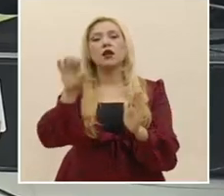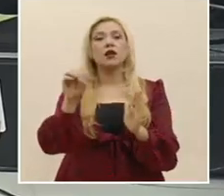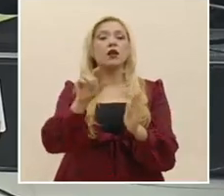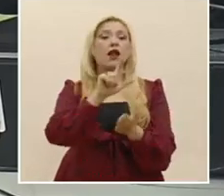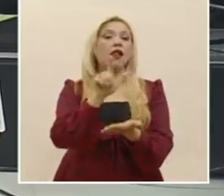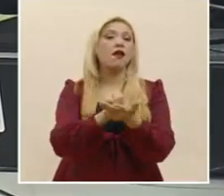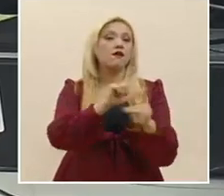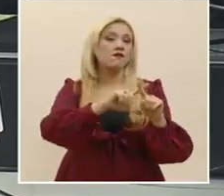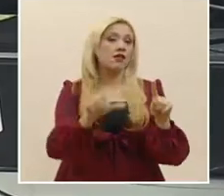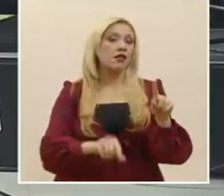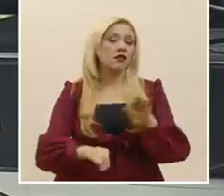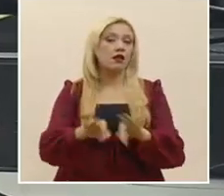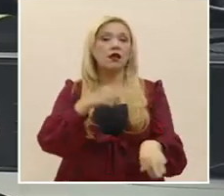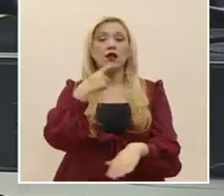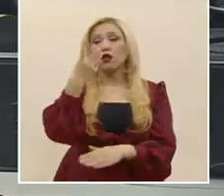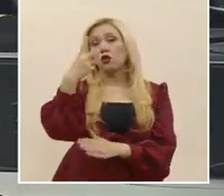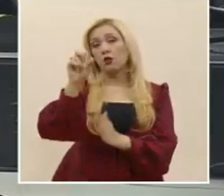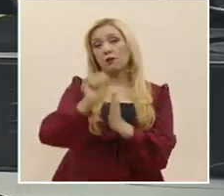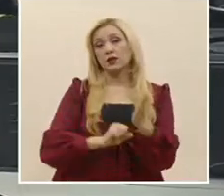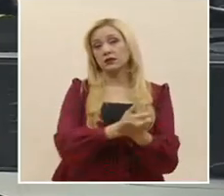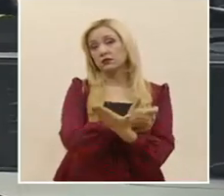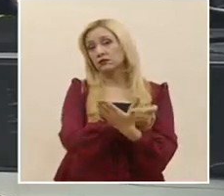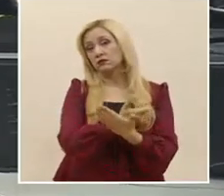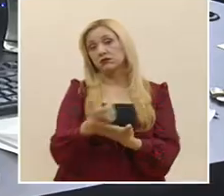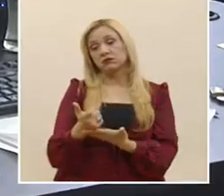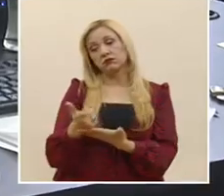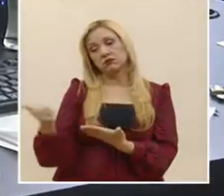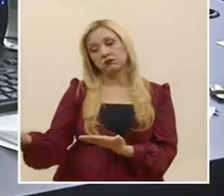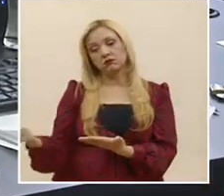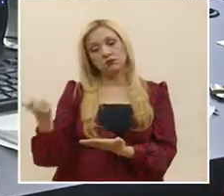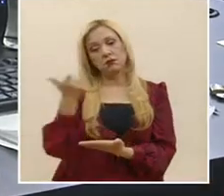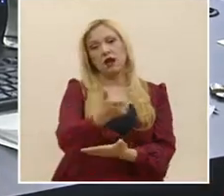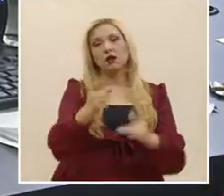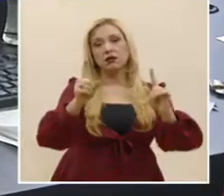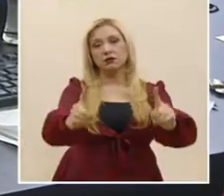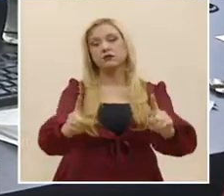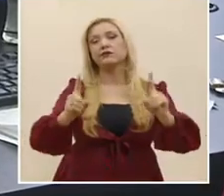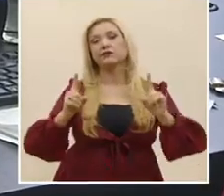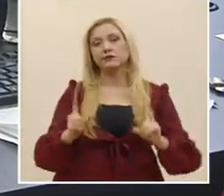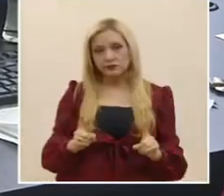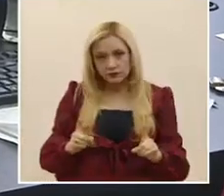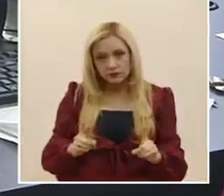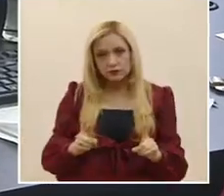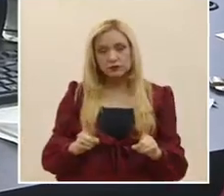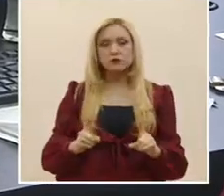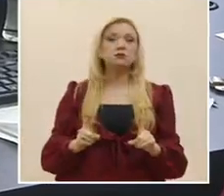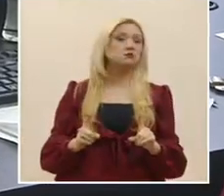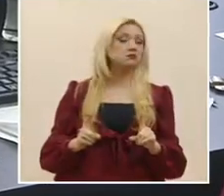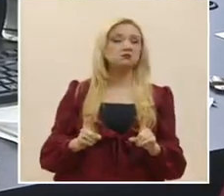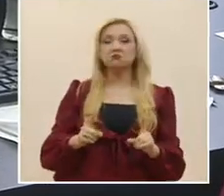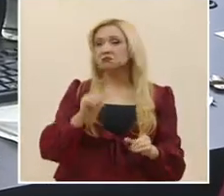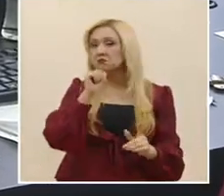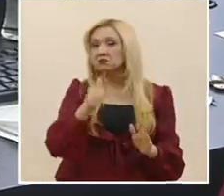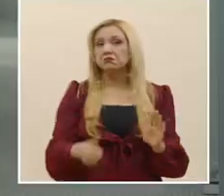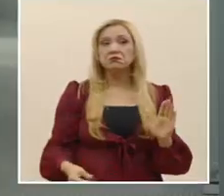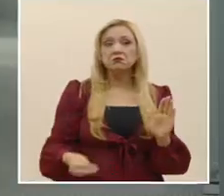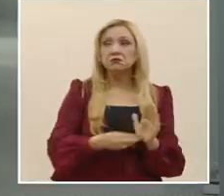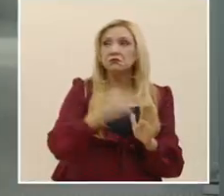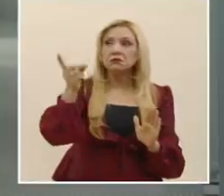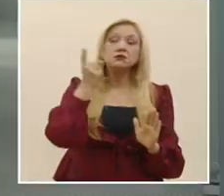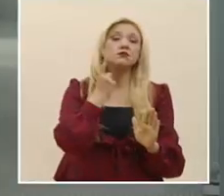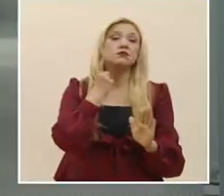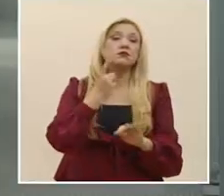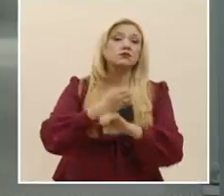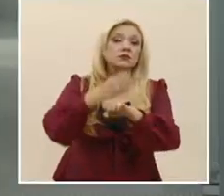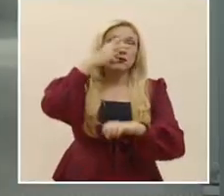Trabajo, que establece 2 meses de salario mínimo para gastos funerarios, misma que al no contemplarla el legislador